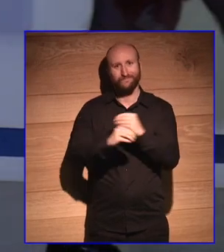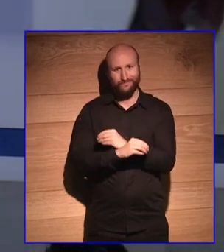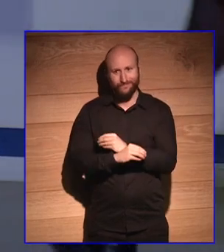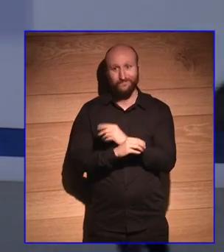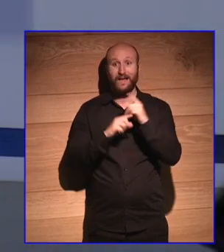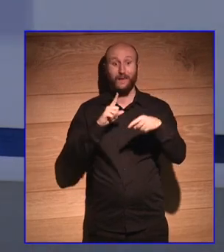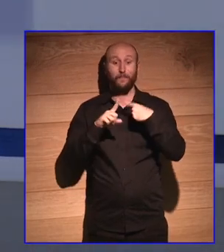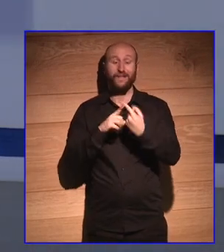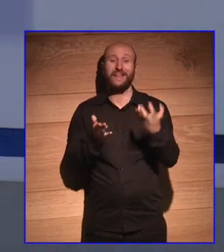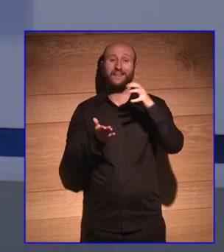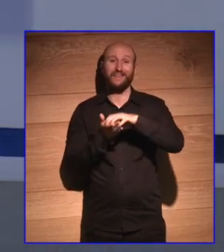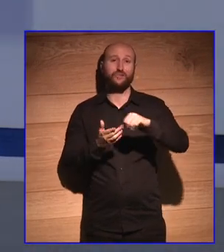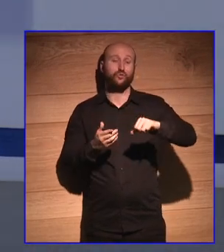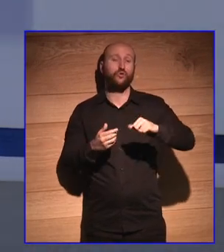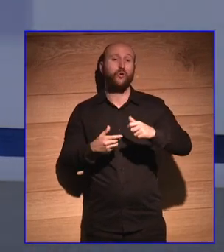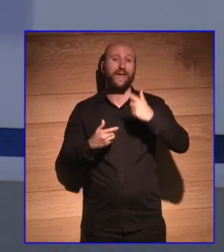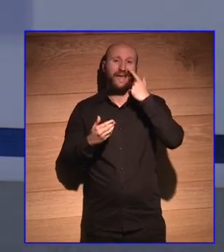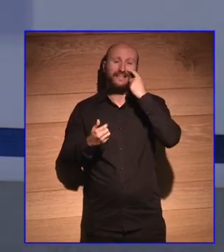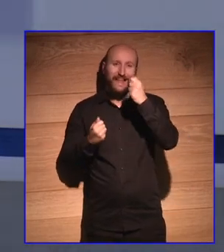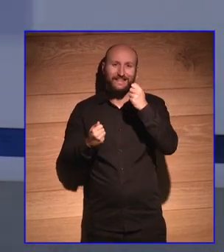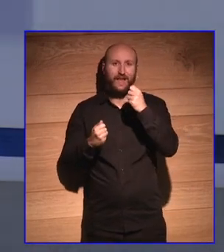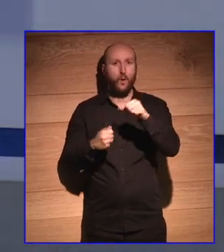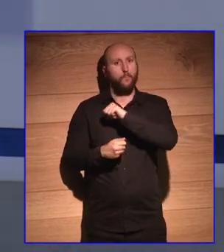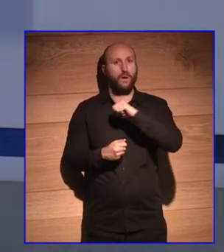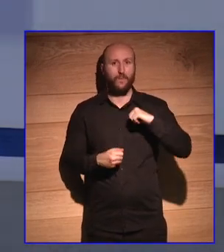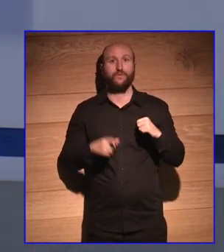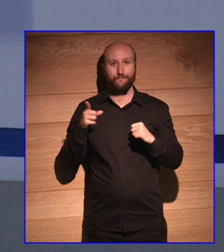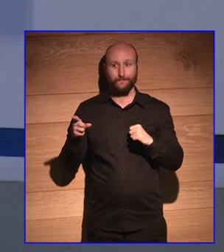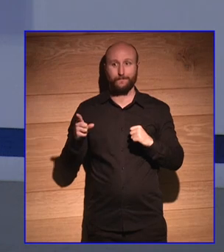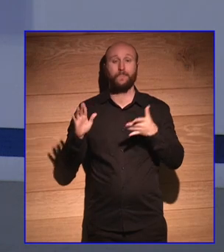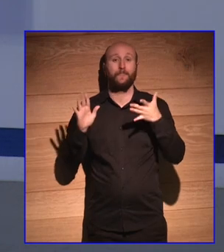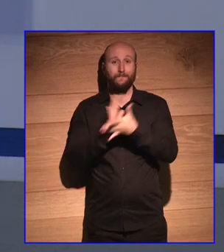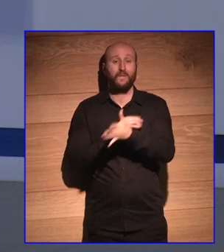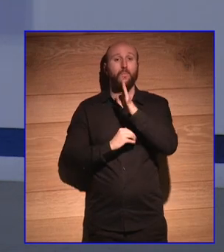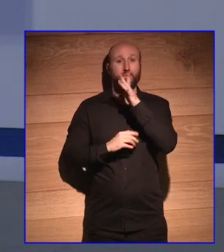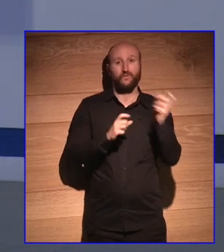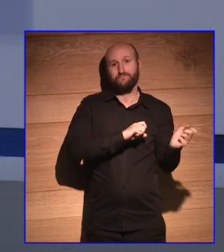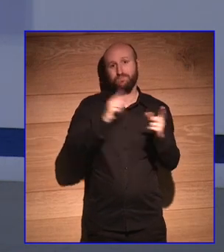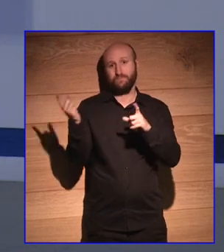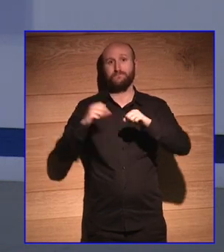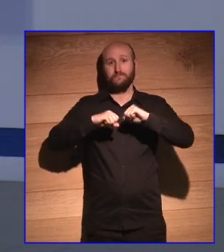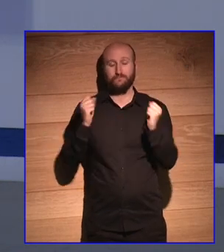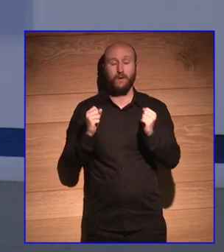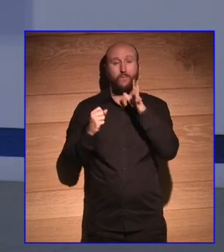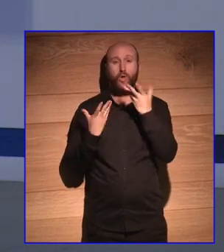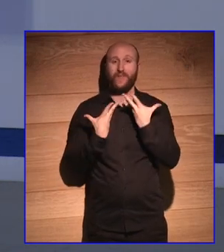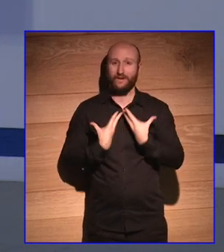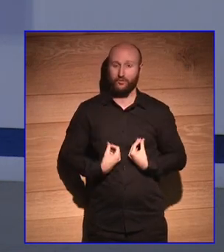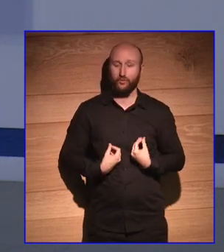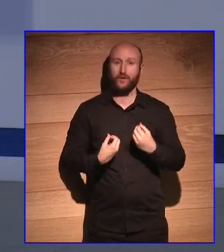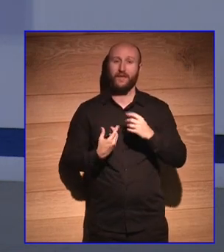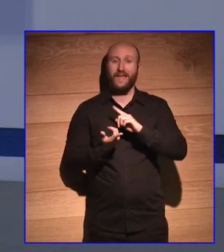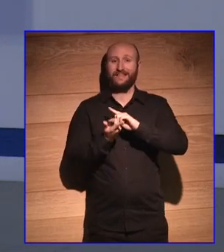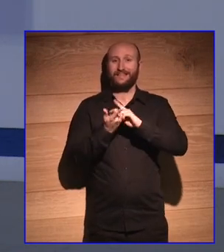sanitario privado como éste por lo que otros motivos podrían haber sido causantes de su ingreso en depresión trastorno de la